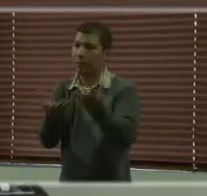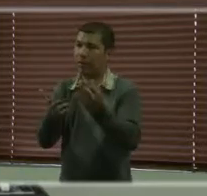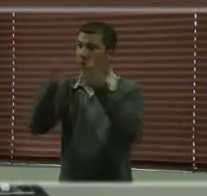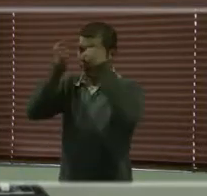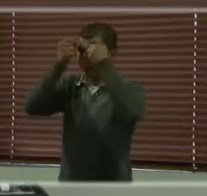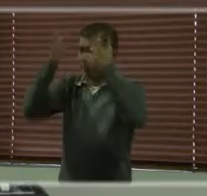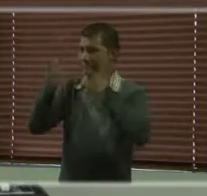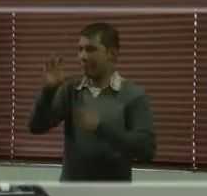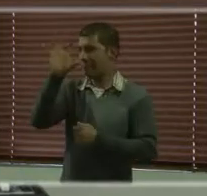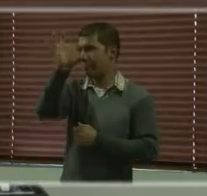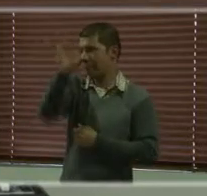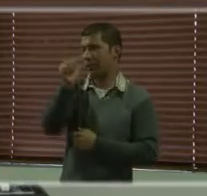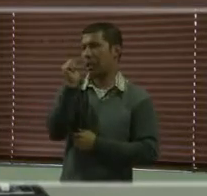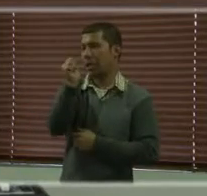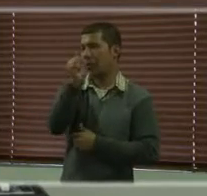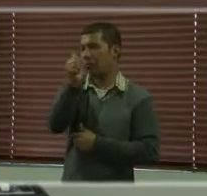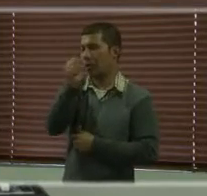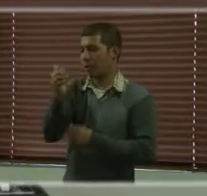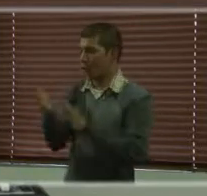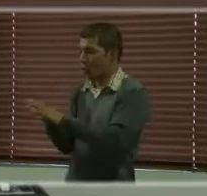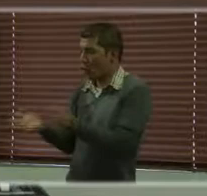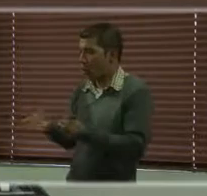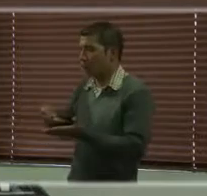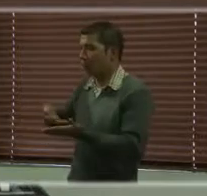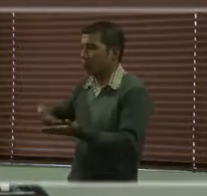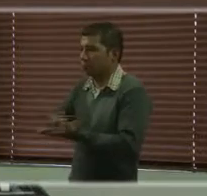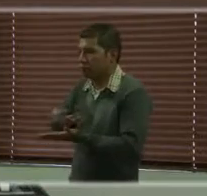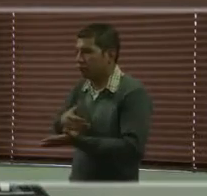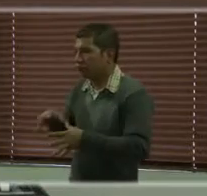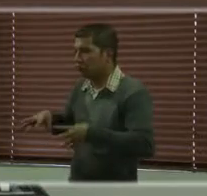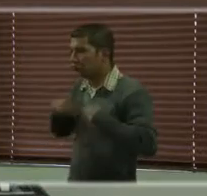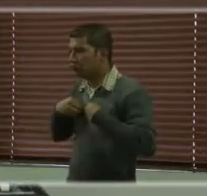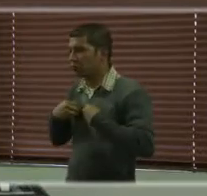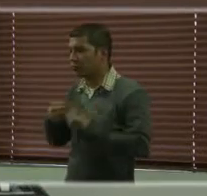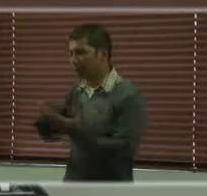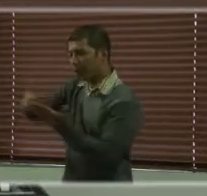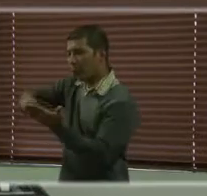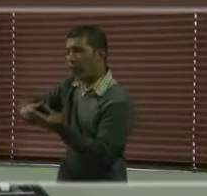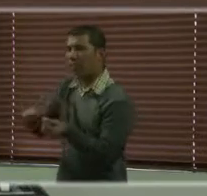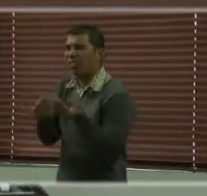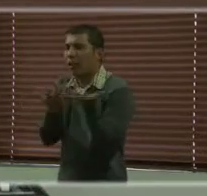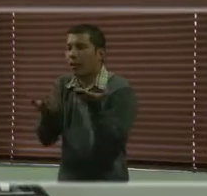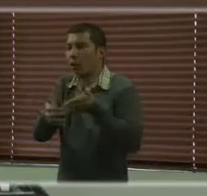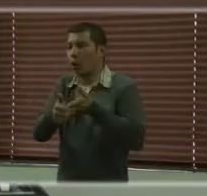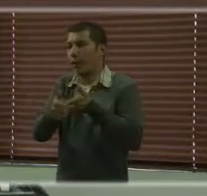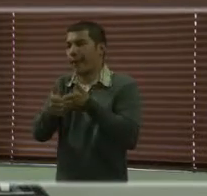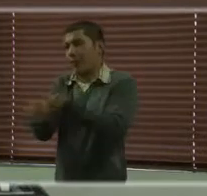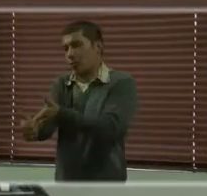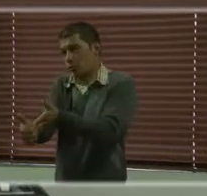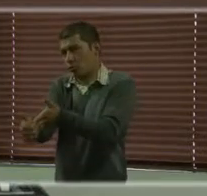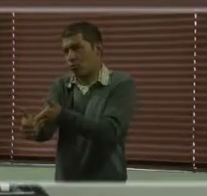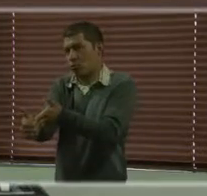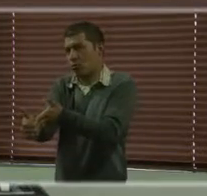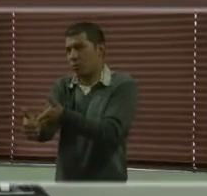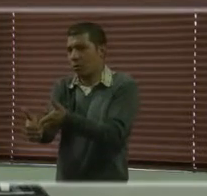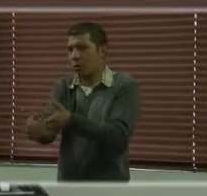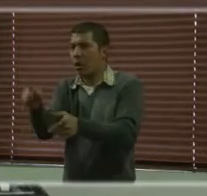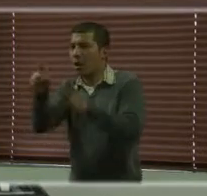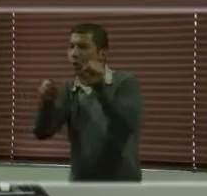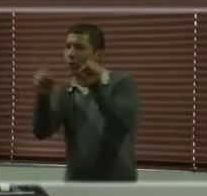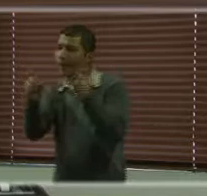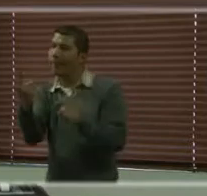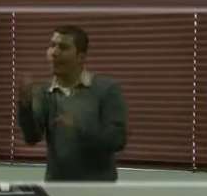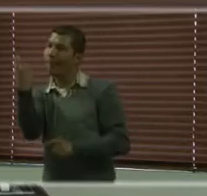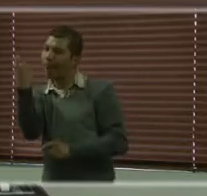eh pueda recibir a partir de ese documento pues una orientación sobre algunas cosas que puede no haber avanzado